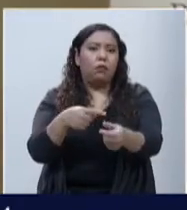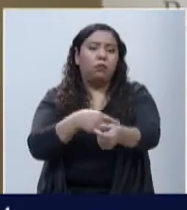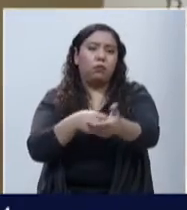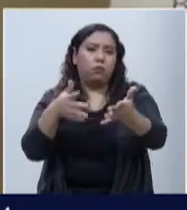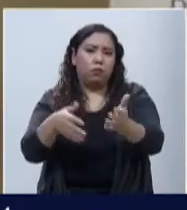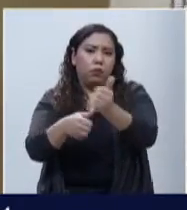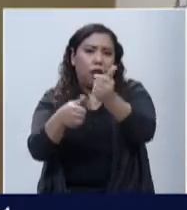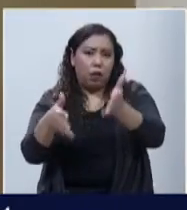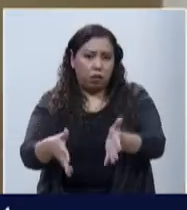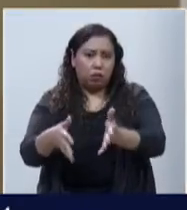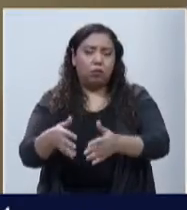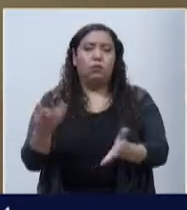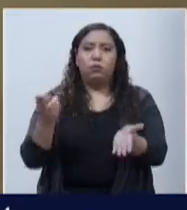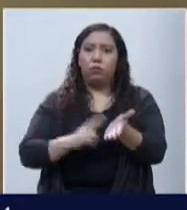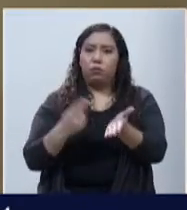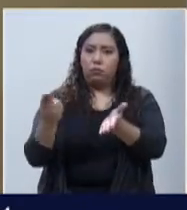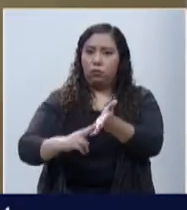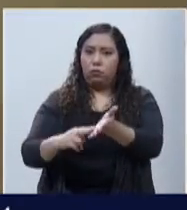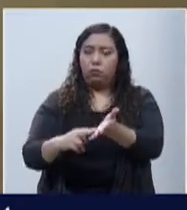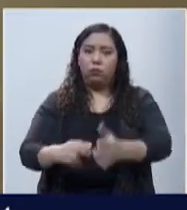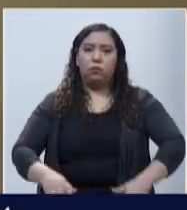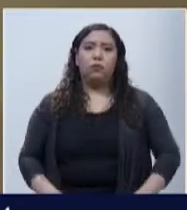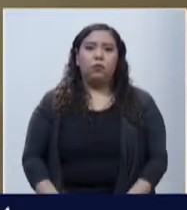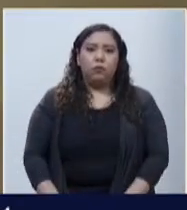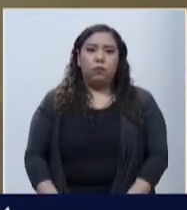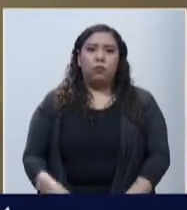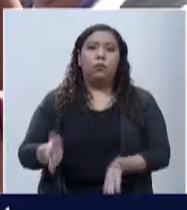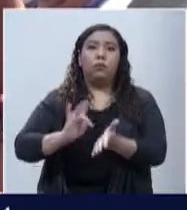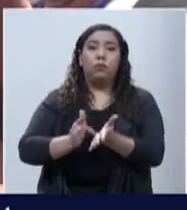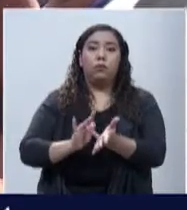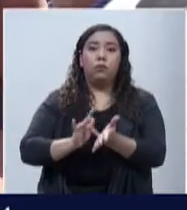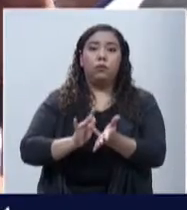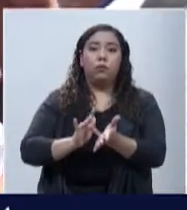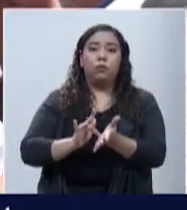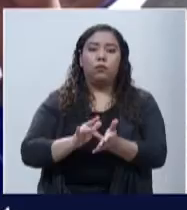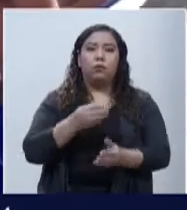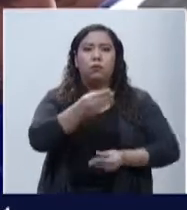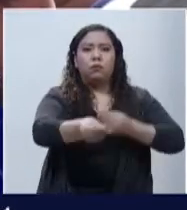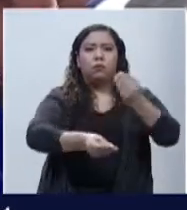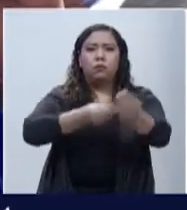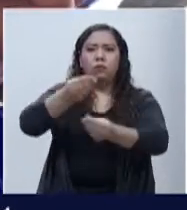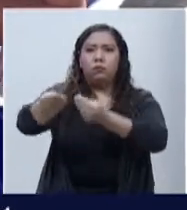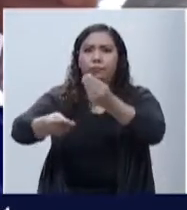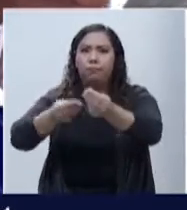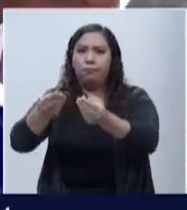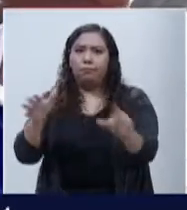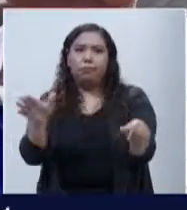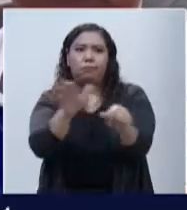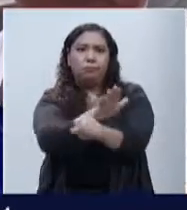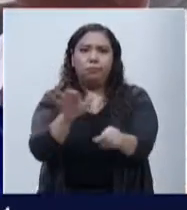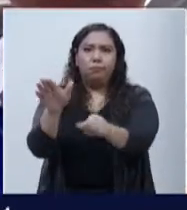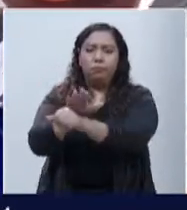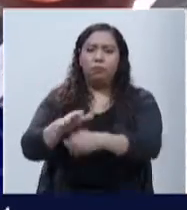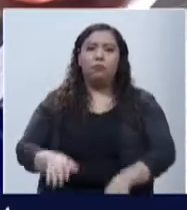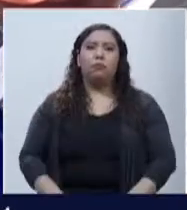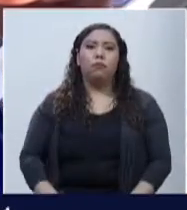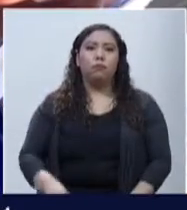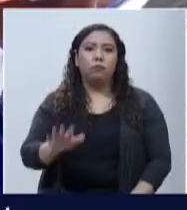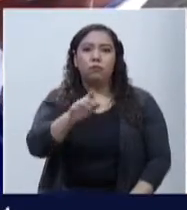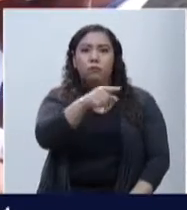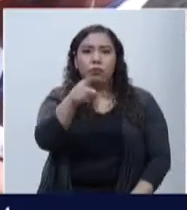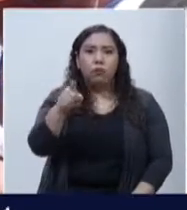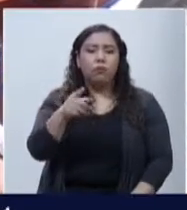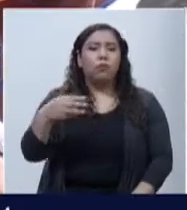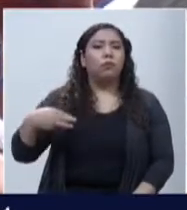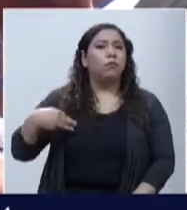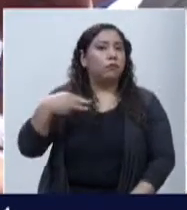tal estado por lo menos haciendo un abastecimiento importante médicamente europeo yo creo que hay que revisar un poco todo el esfuerzo